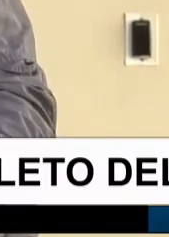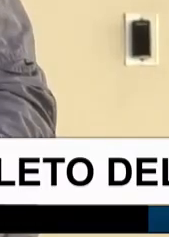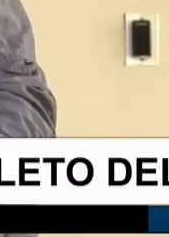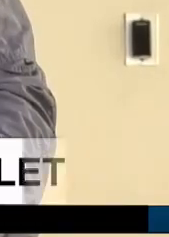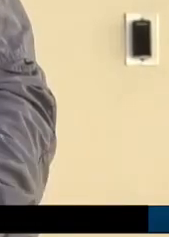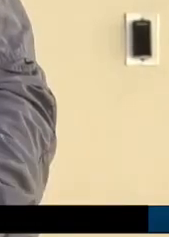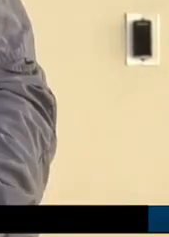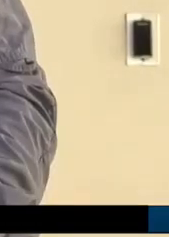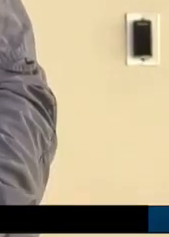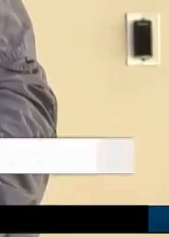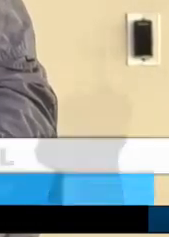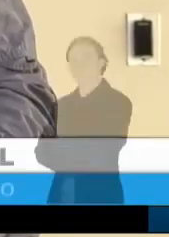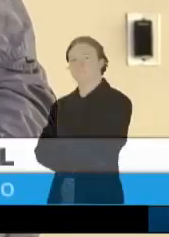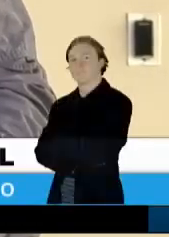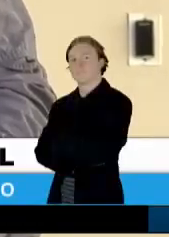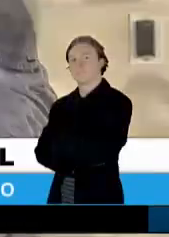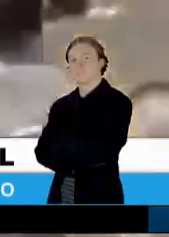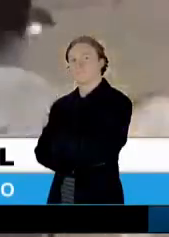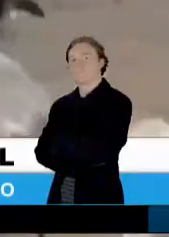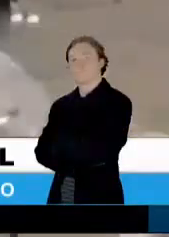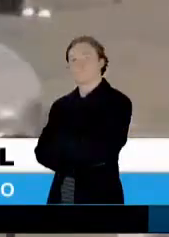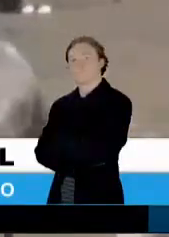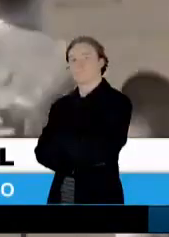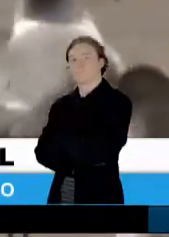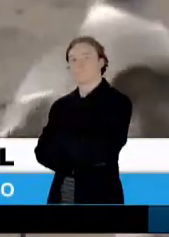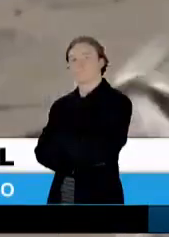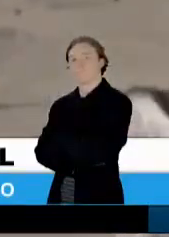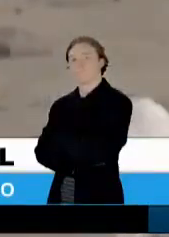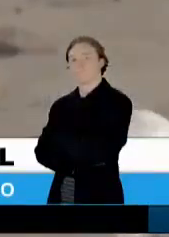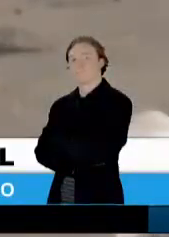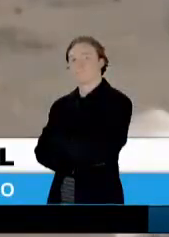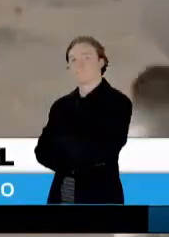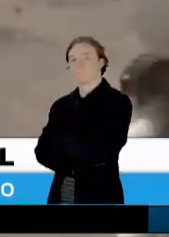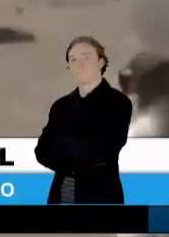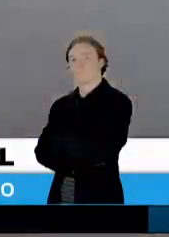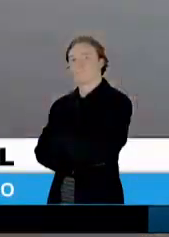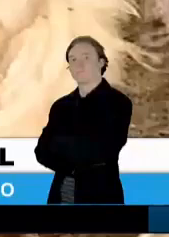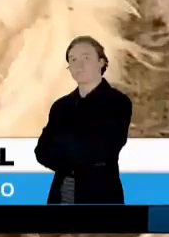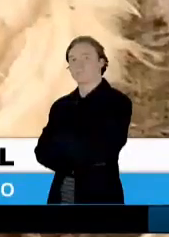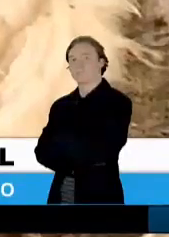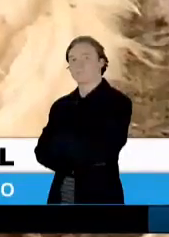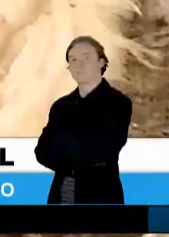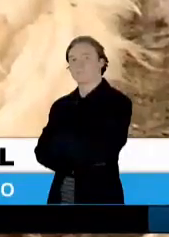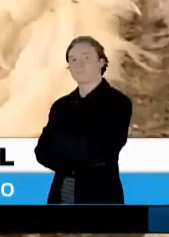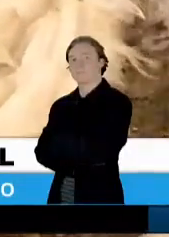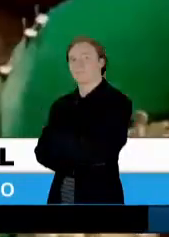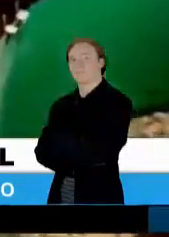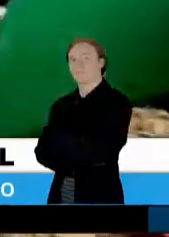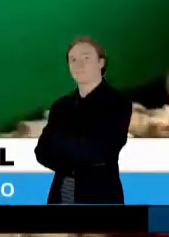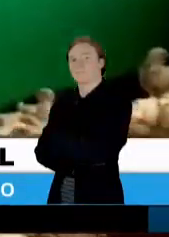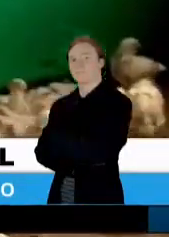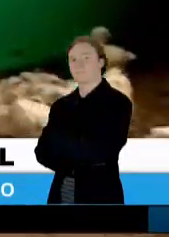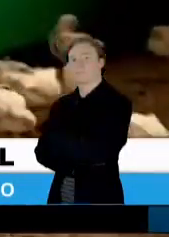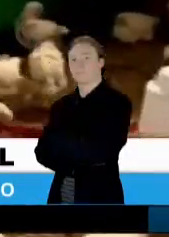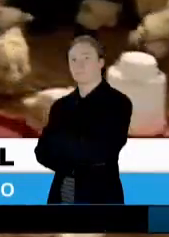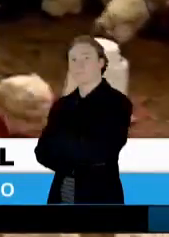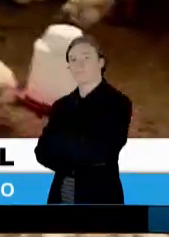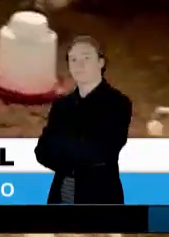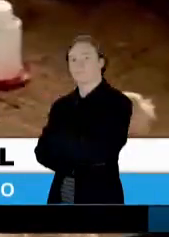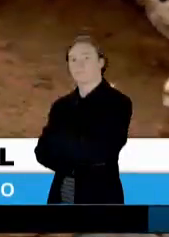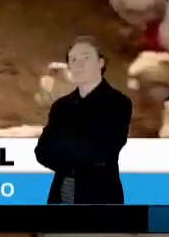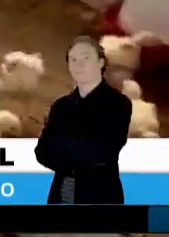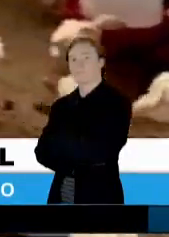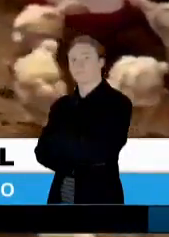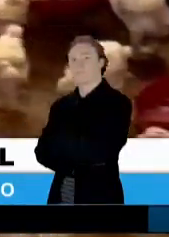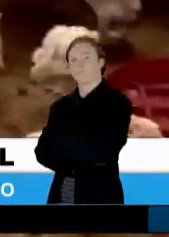de influenza aviar en humanos, una situación que están monitoreando con frecuencia. Sin embargo, autoridades reiteraron el llamado a la ciudadanía de no